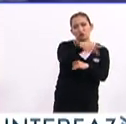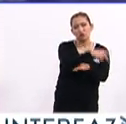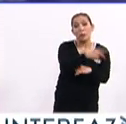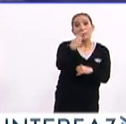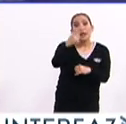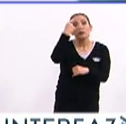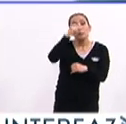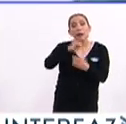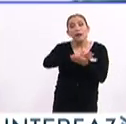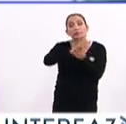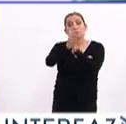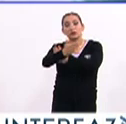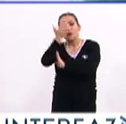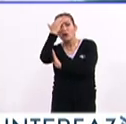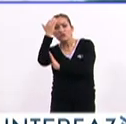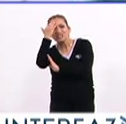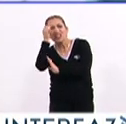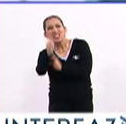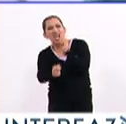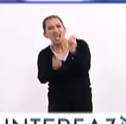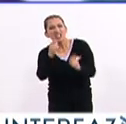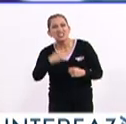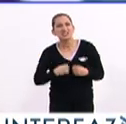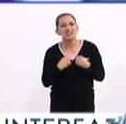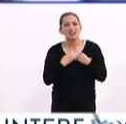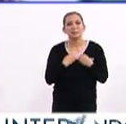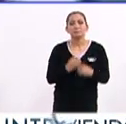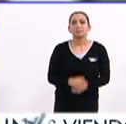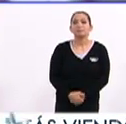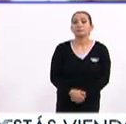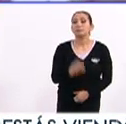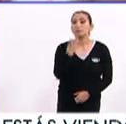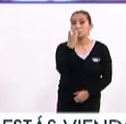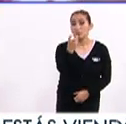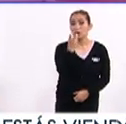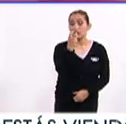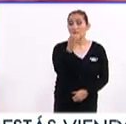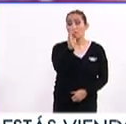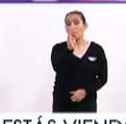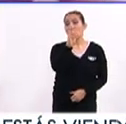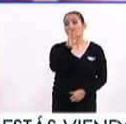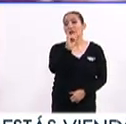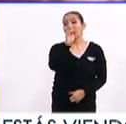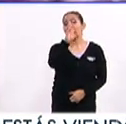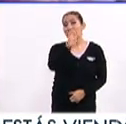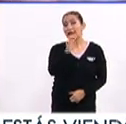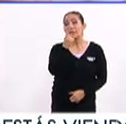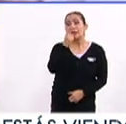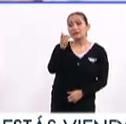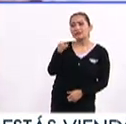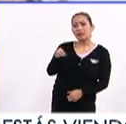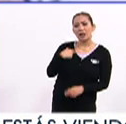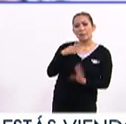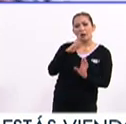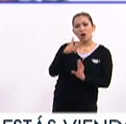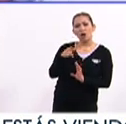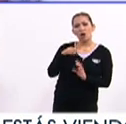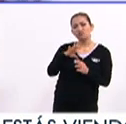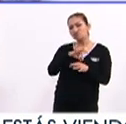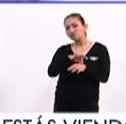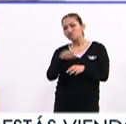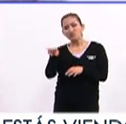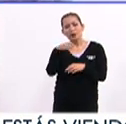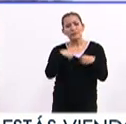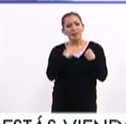da para transformar y conocer la realidad en que se encuentra. Por ello, Freire destacaba atender las condiciones materiales y